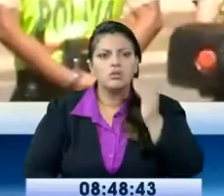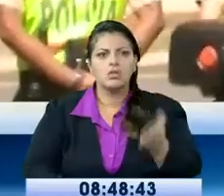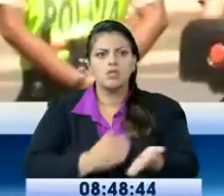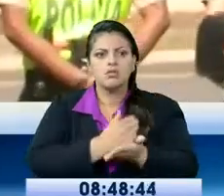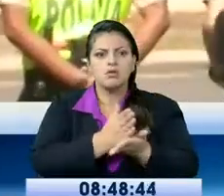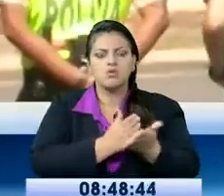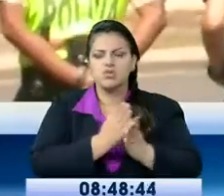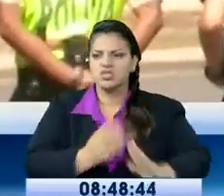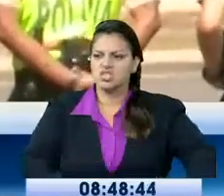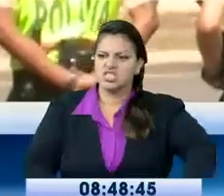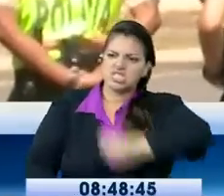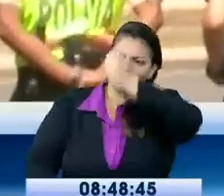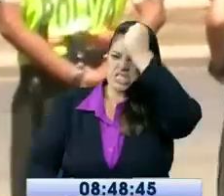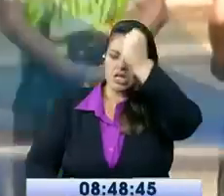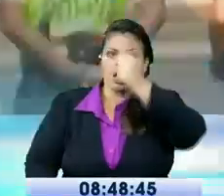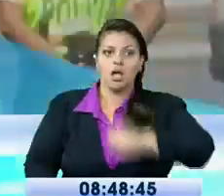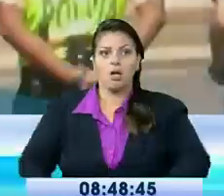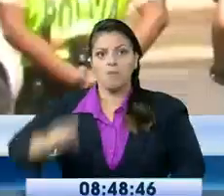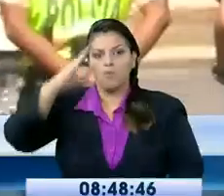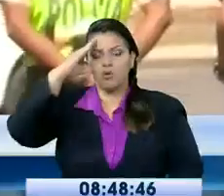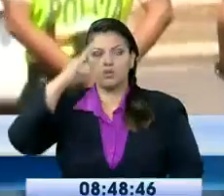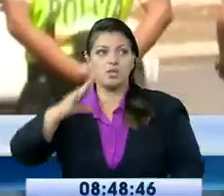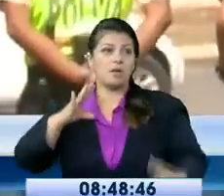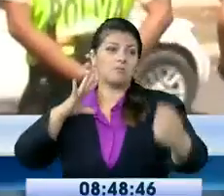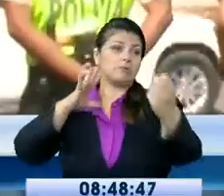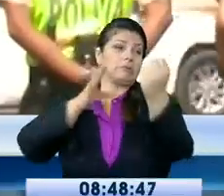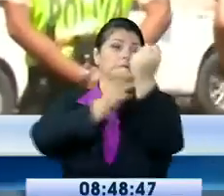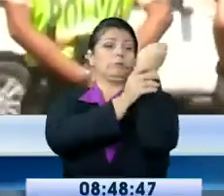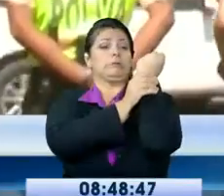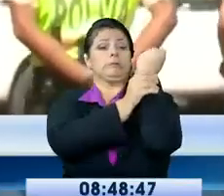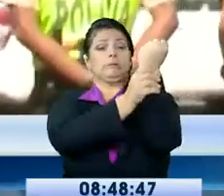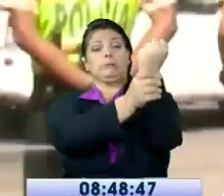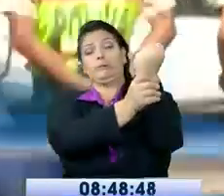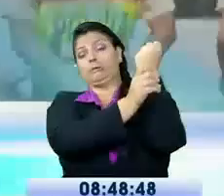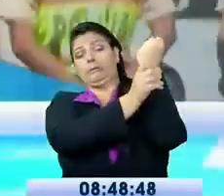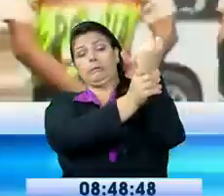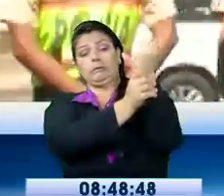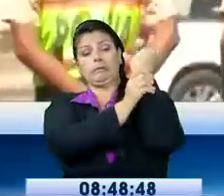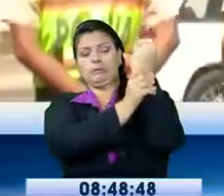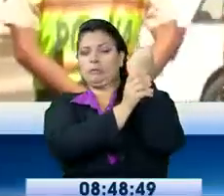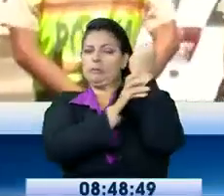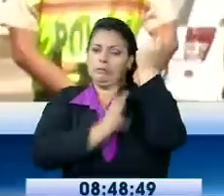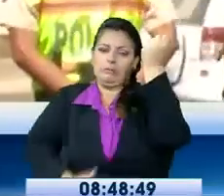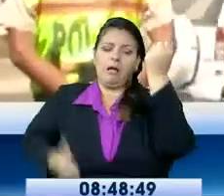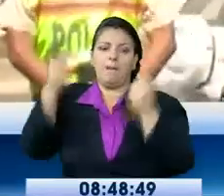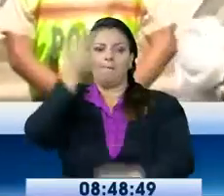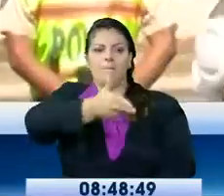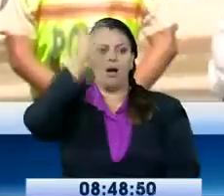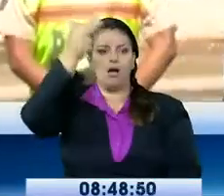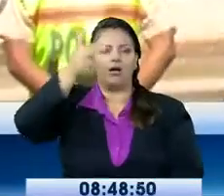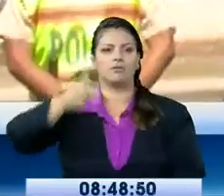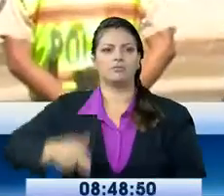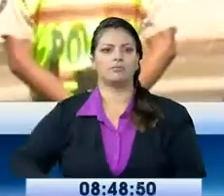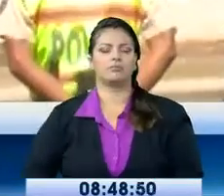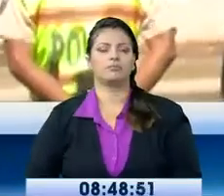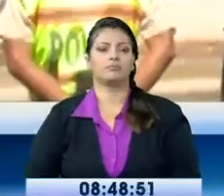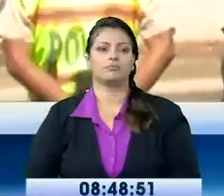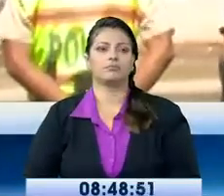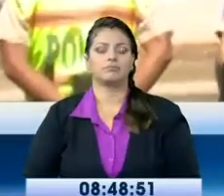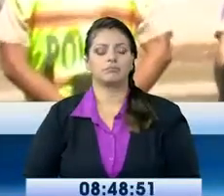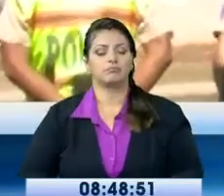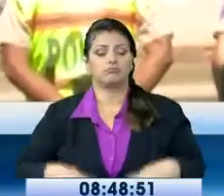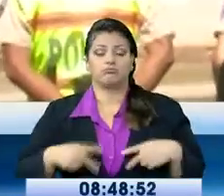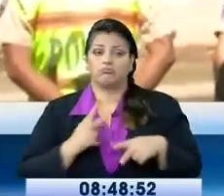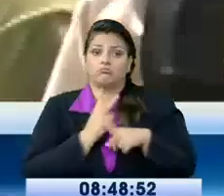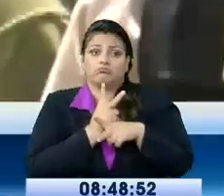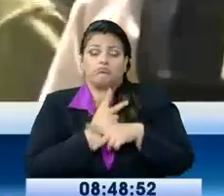ley quiere atentar contra él con un cuchillo. Y es ahí en donde él procede a defender su vida haciendo